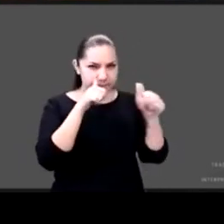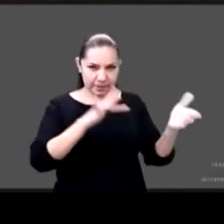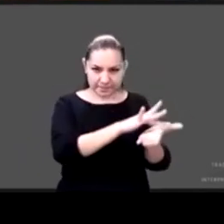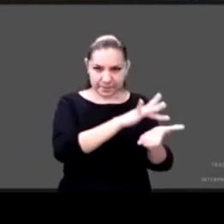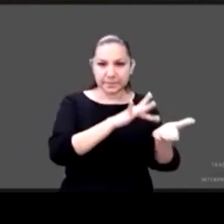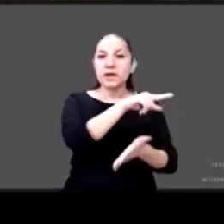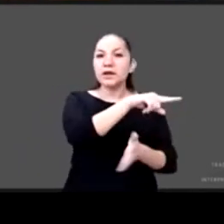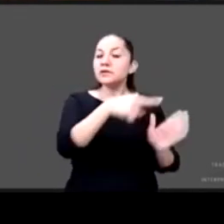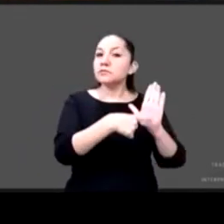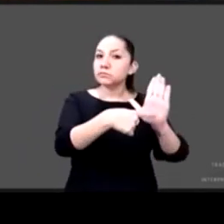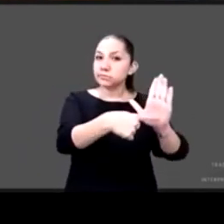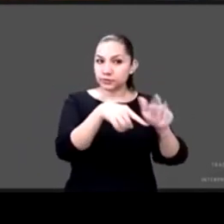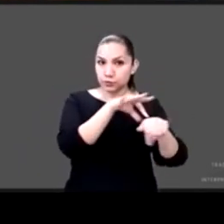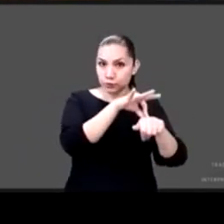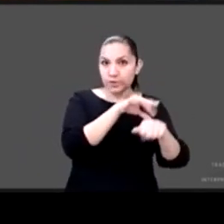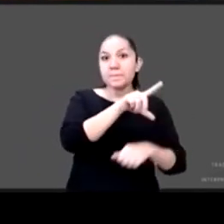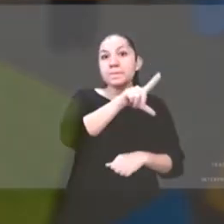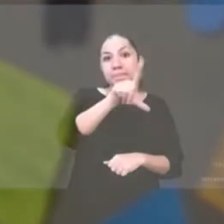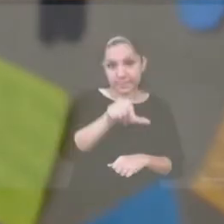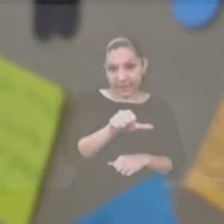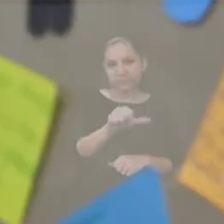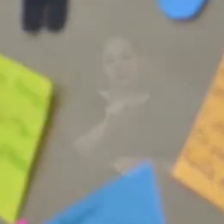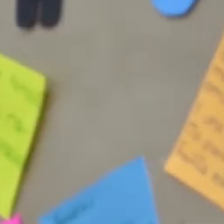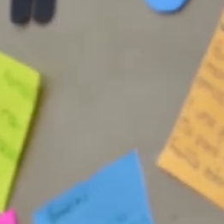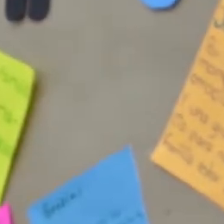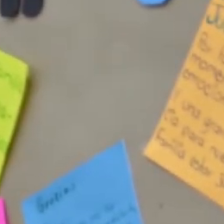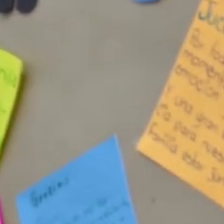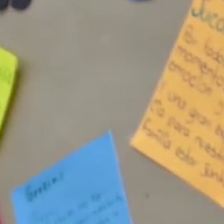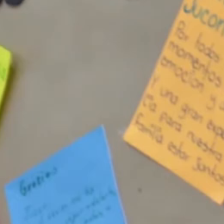para presentar a nuestras panelistas.